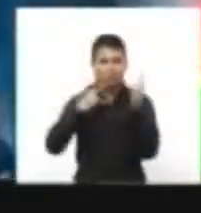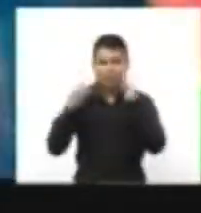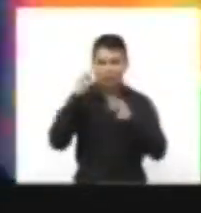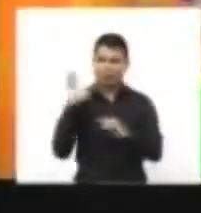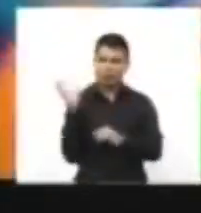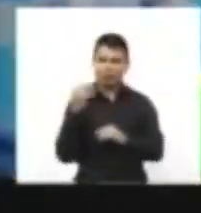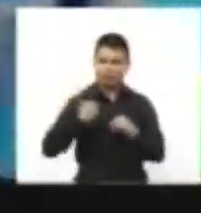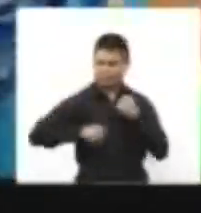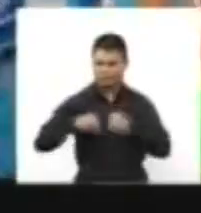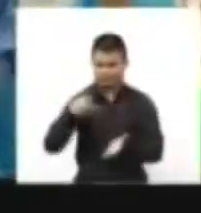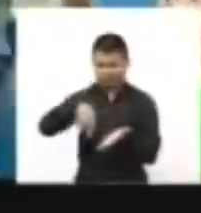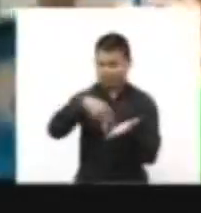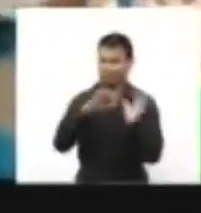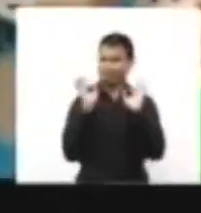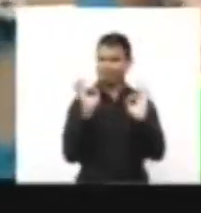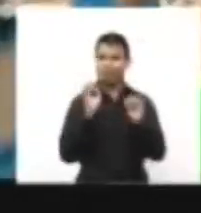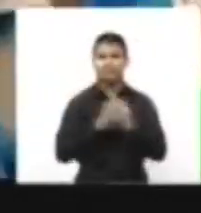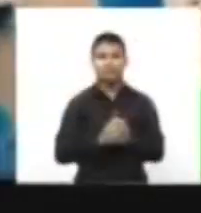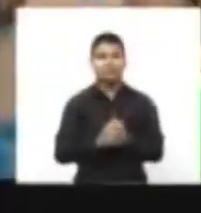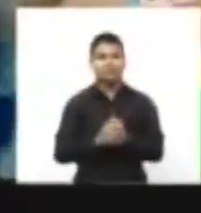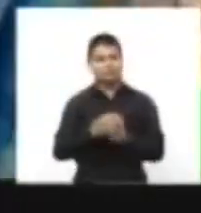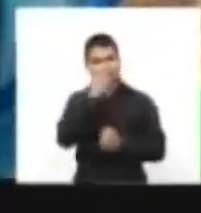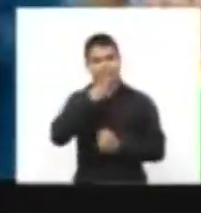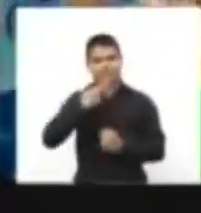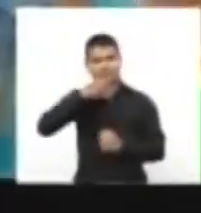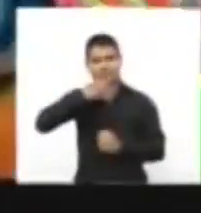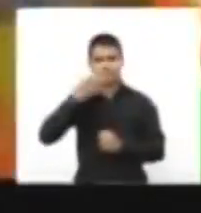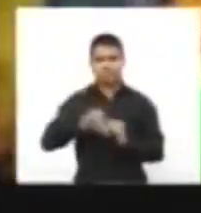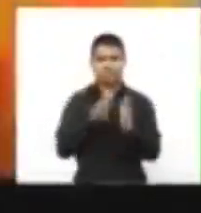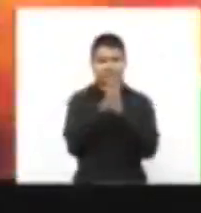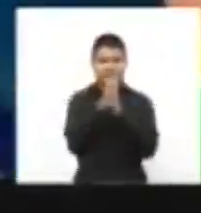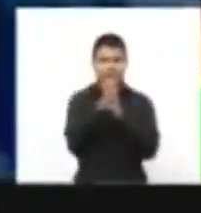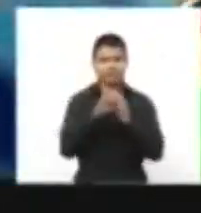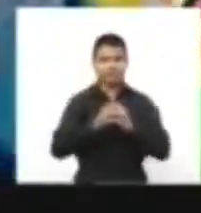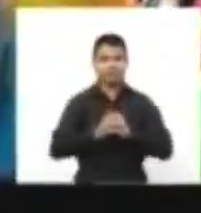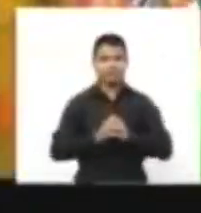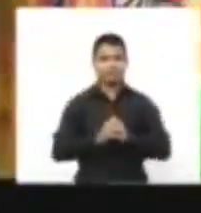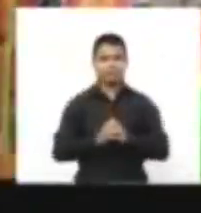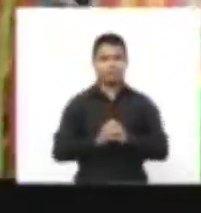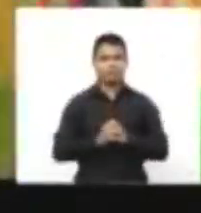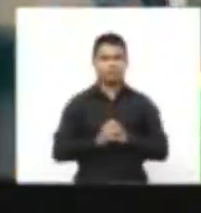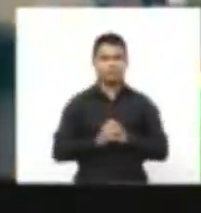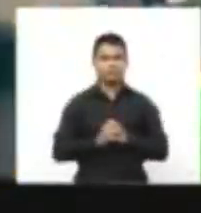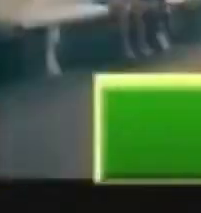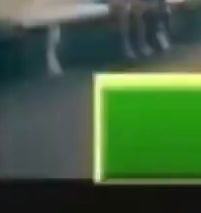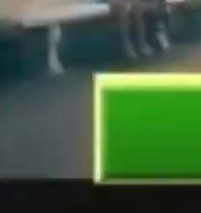este 2017, y le daré en las noticias un compromiso con la verdad.